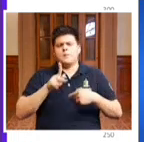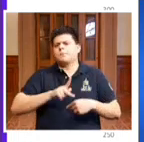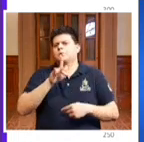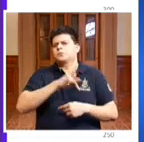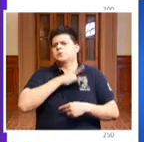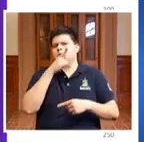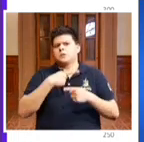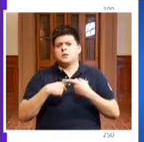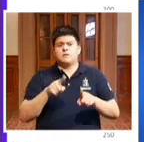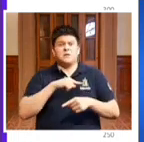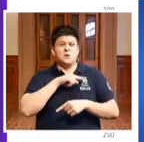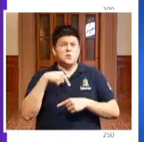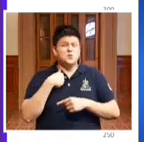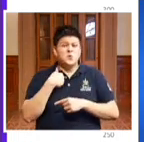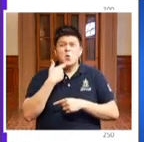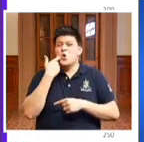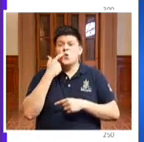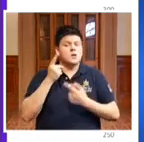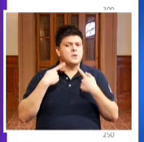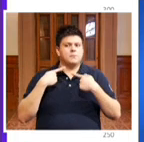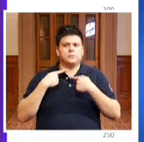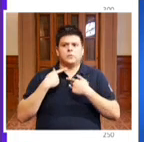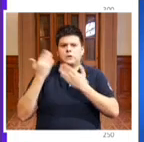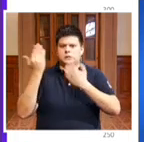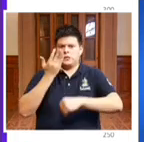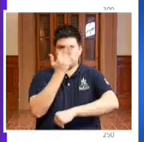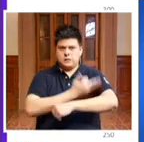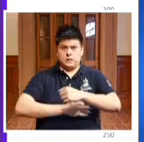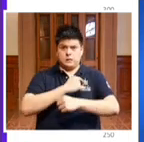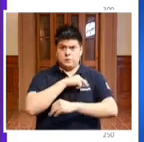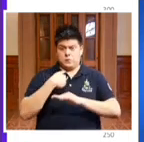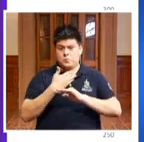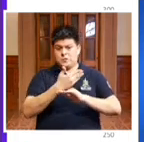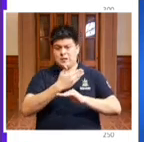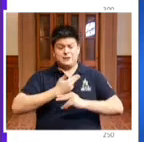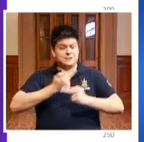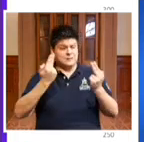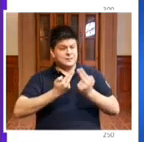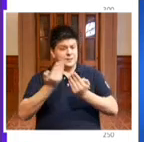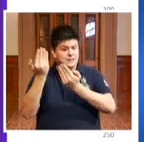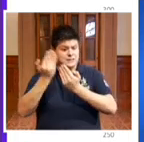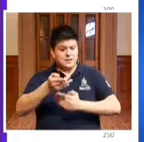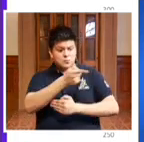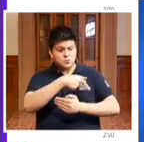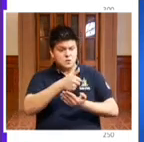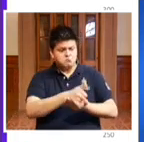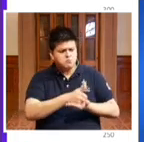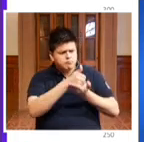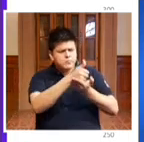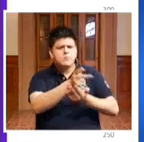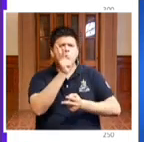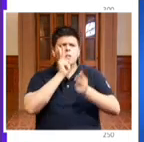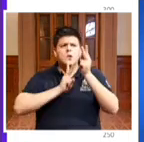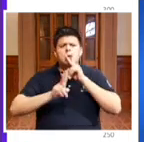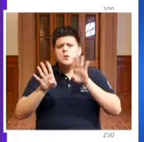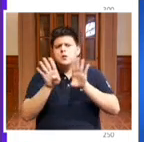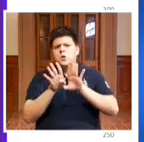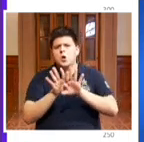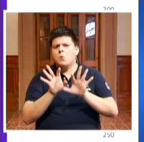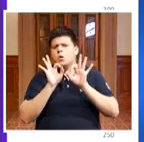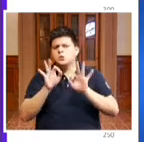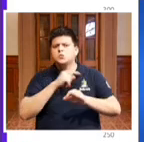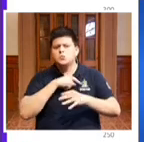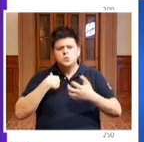nos llegue en estas condiciones, que nos llegue antes para poder ofrecerle, para tener más herramientas y